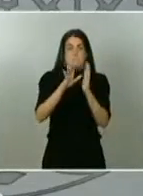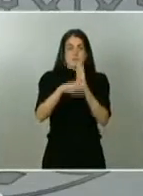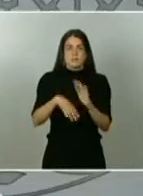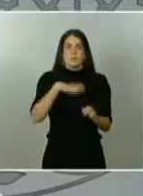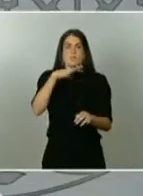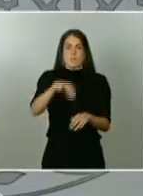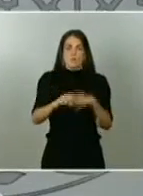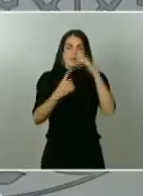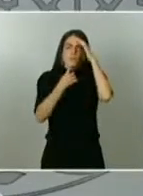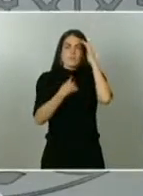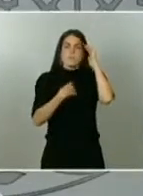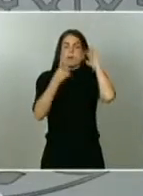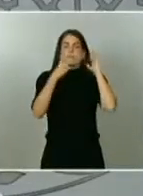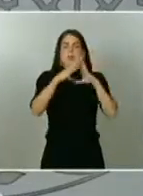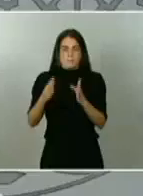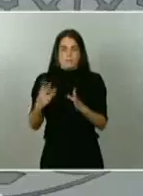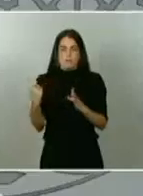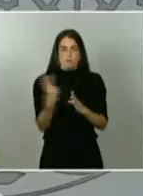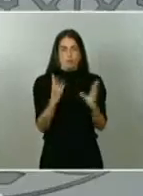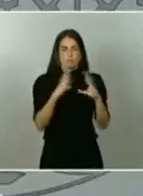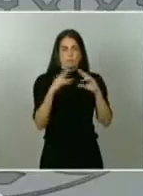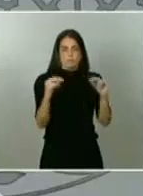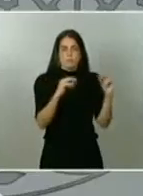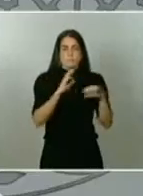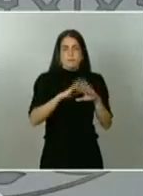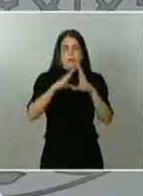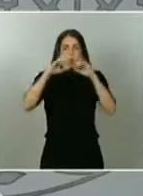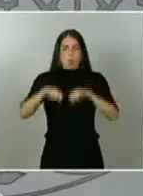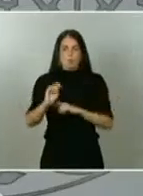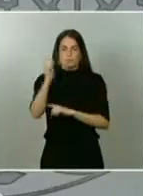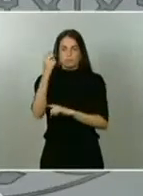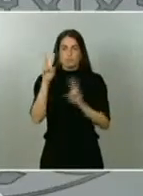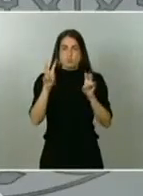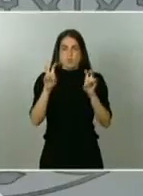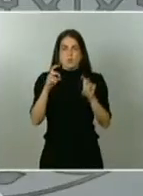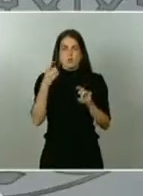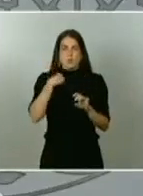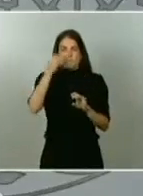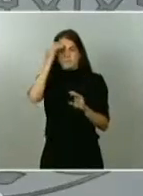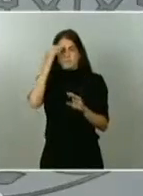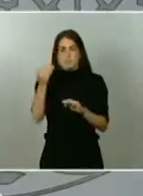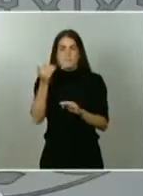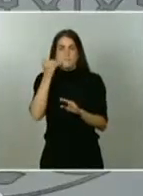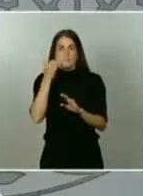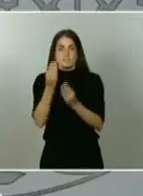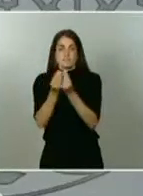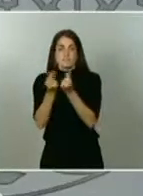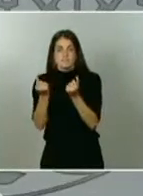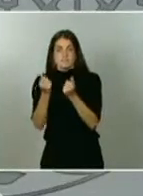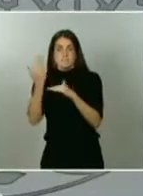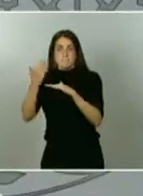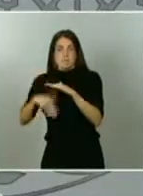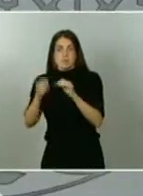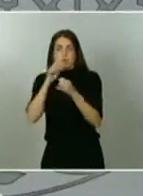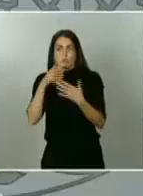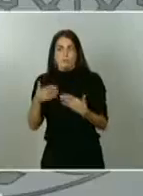nuevo acuerdo en manos del diálogo social, que será evidentemente antes de la fecha de expiración del plazo actualmente vigente,